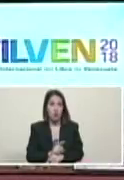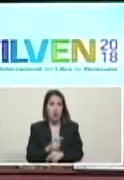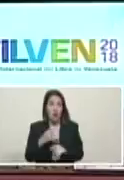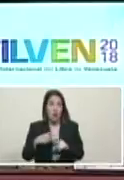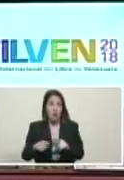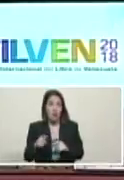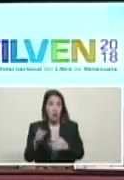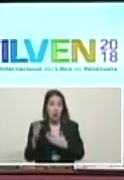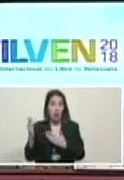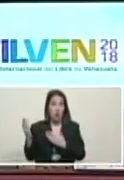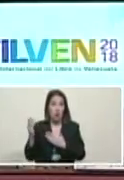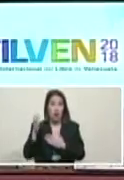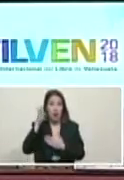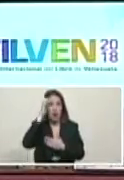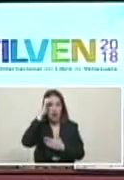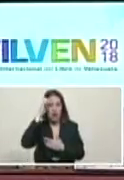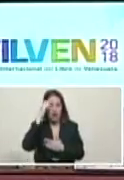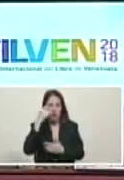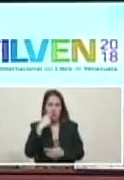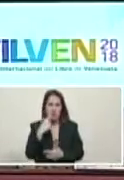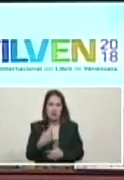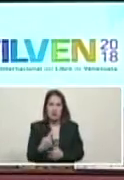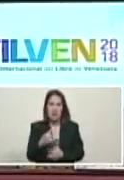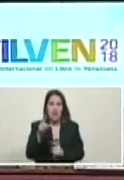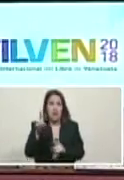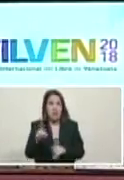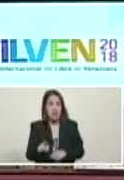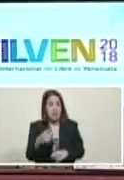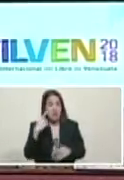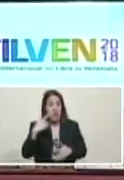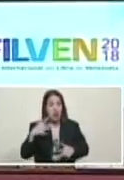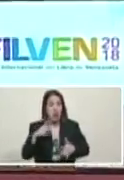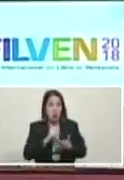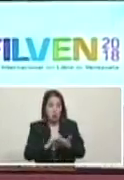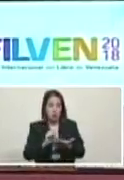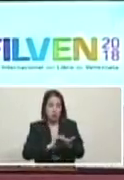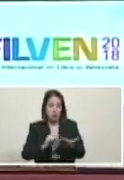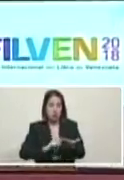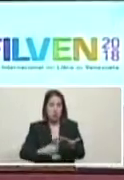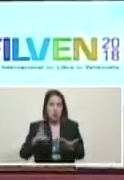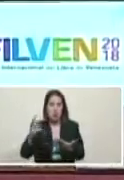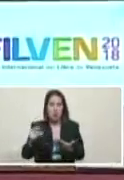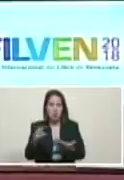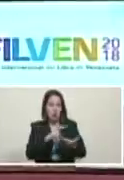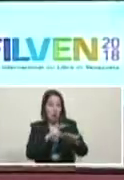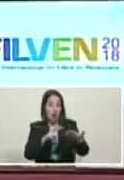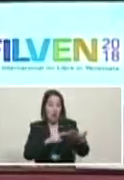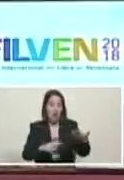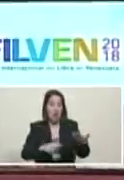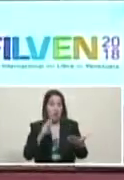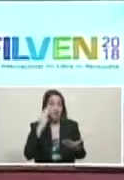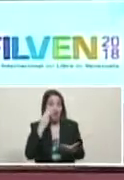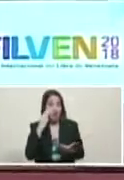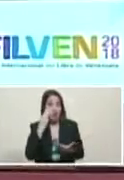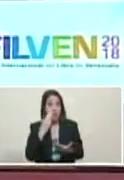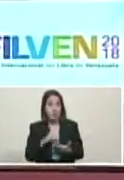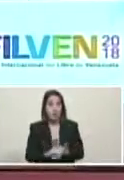picante, me decía que bueno, también habría que tomar las horas que pasamos leyendo el Facebook.